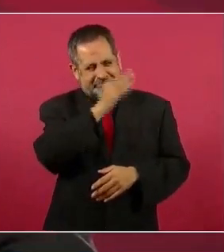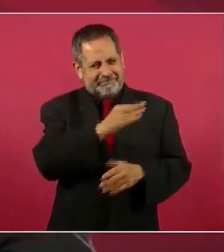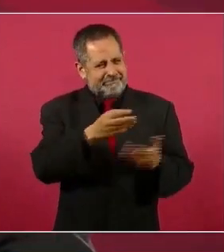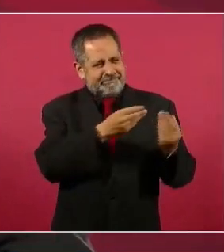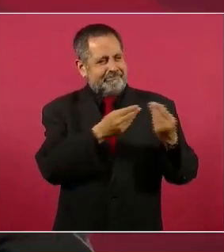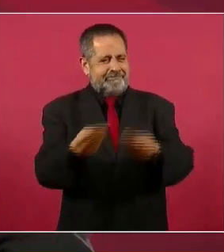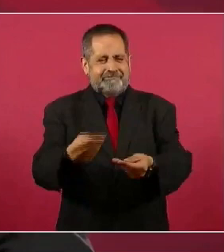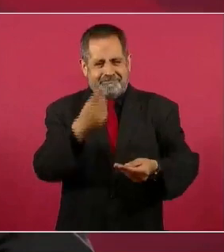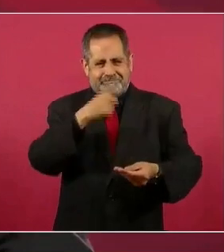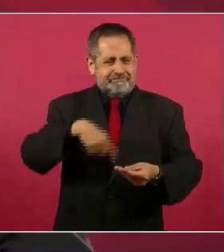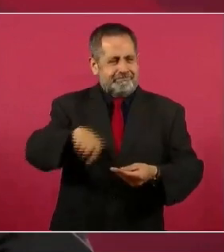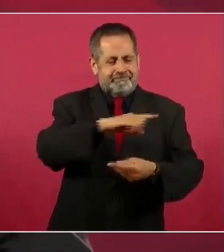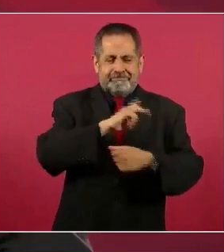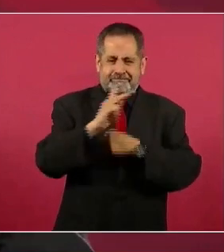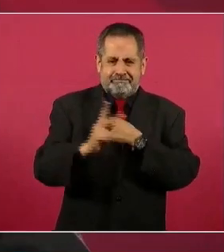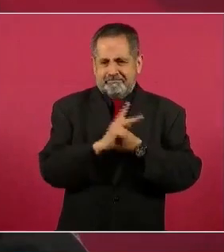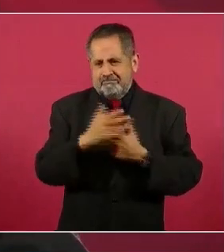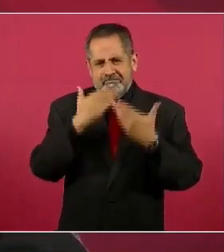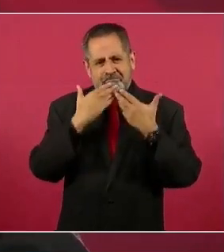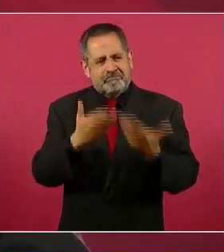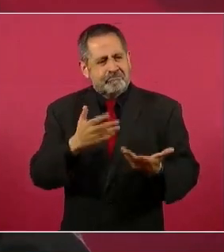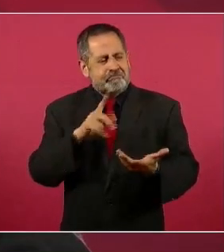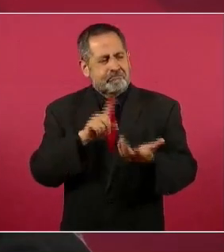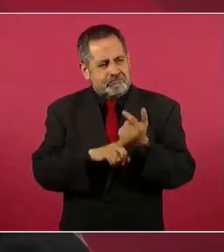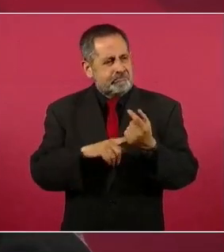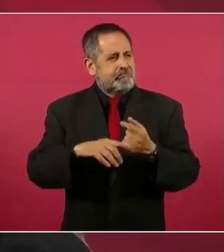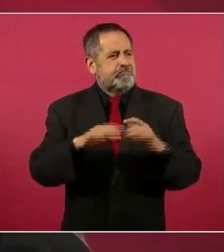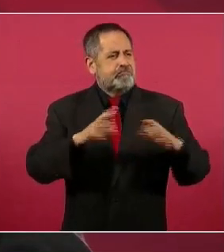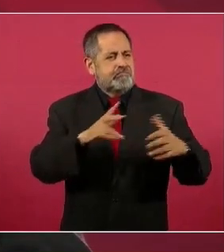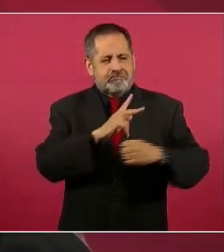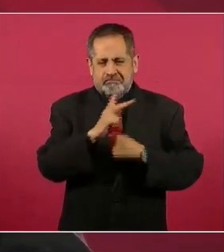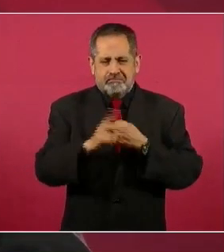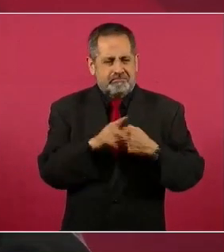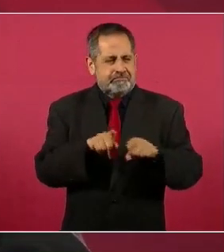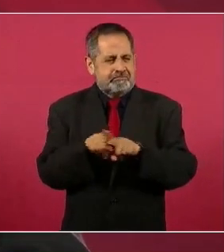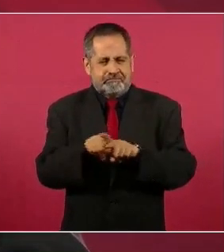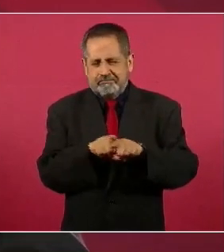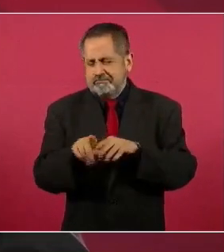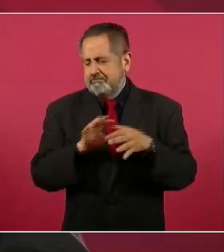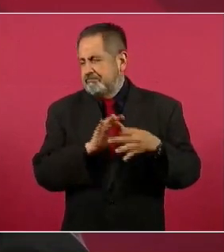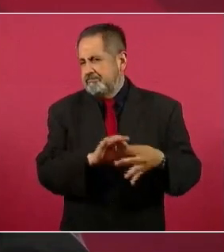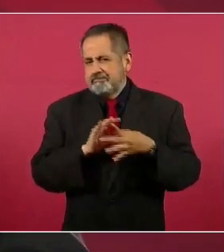para ese país y ese pueblo hermano.